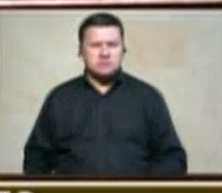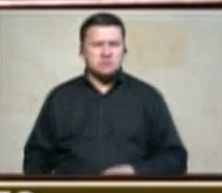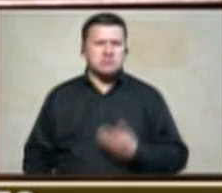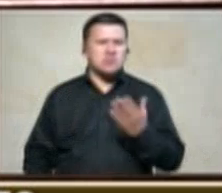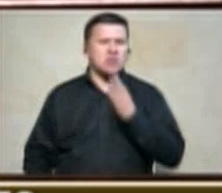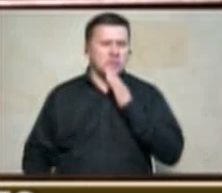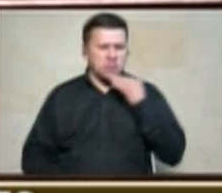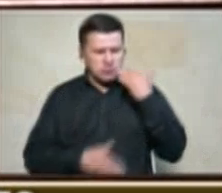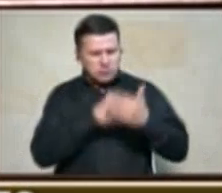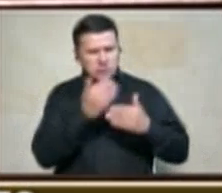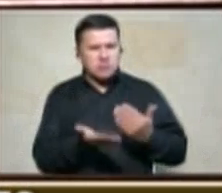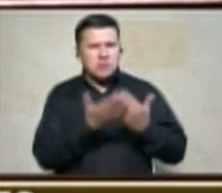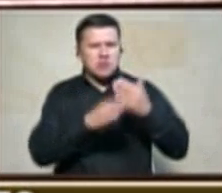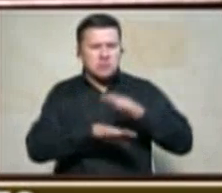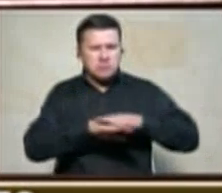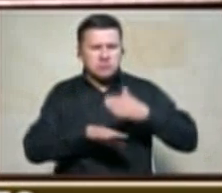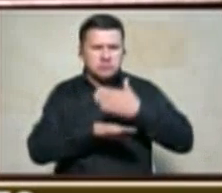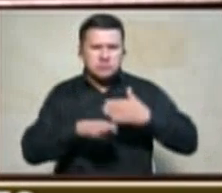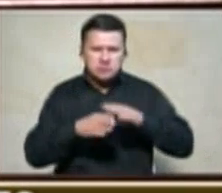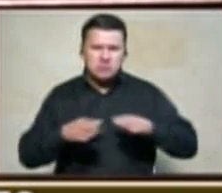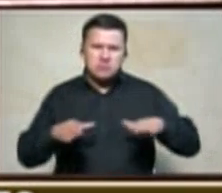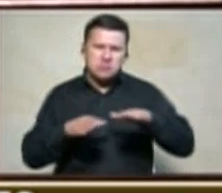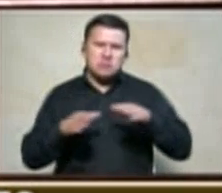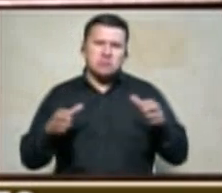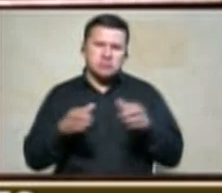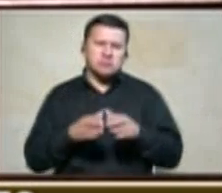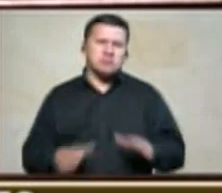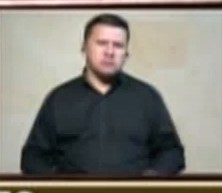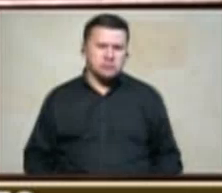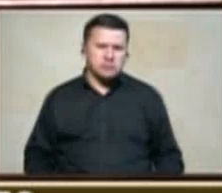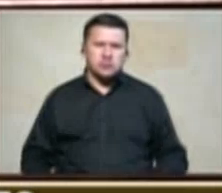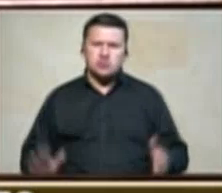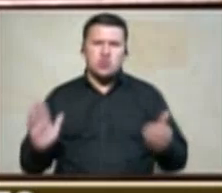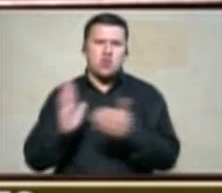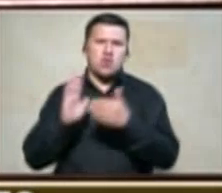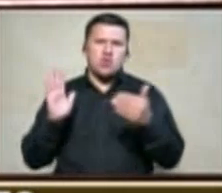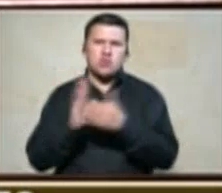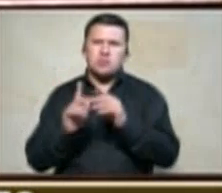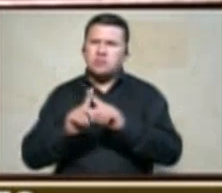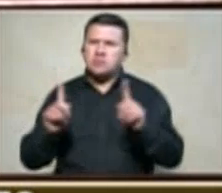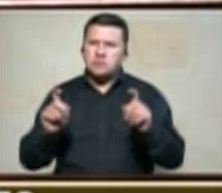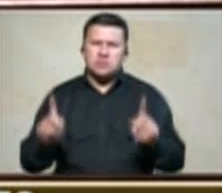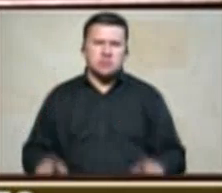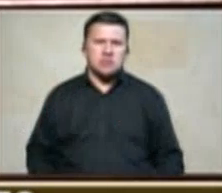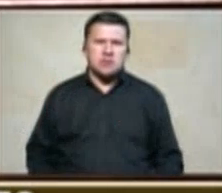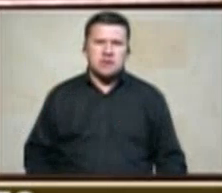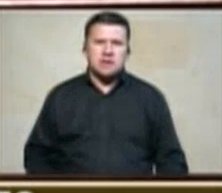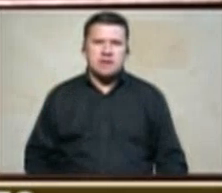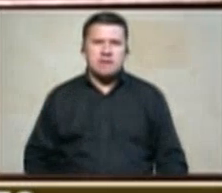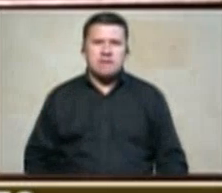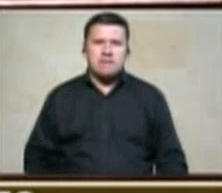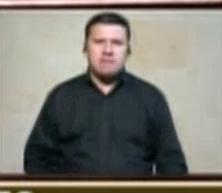para denunciar cómo el proceso restitutivo está siendo objeto de ataques de diversa índole.